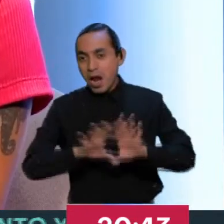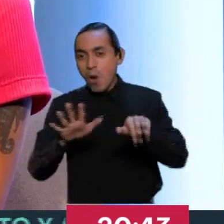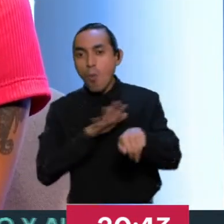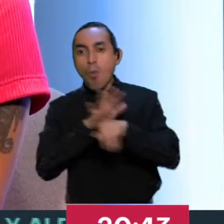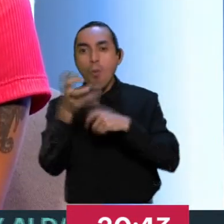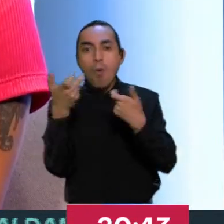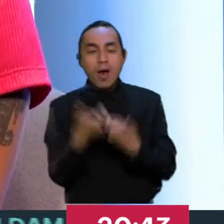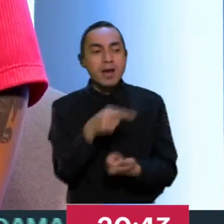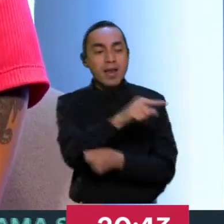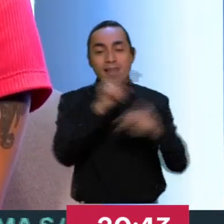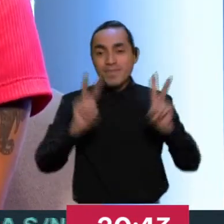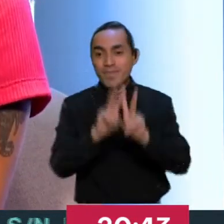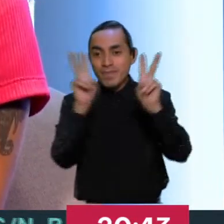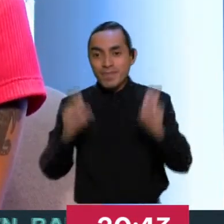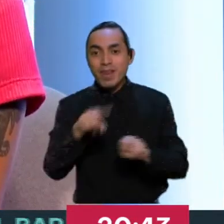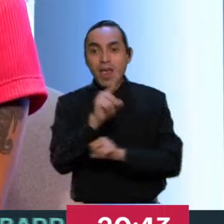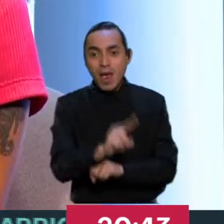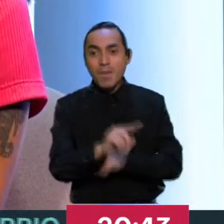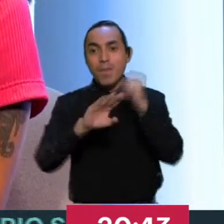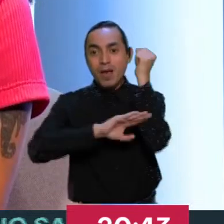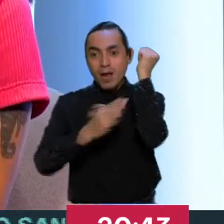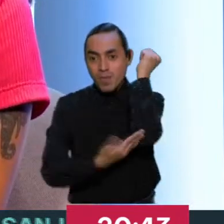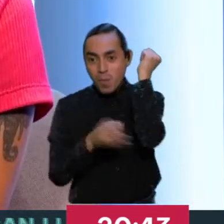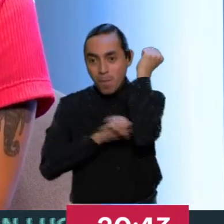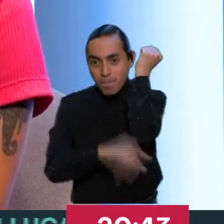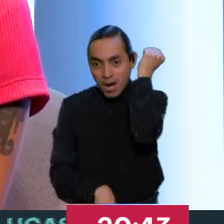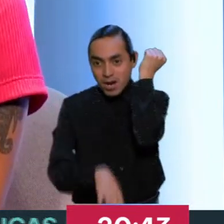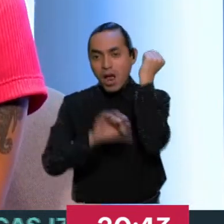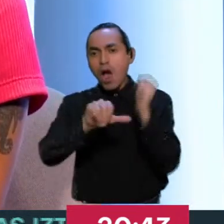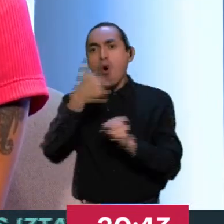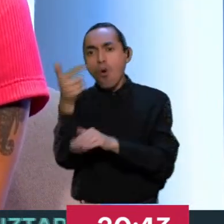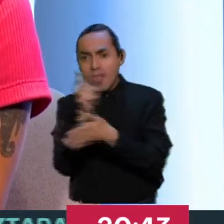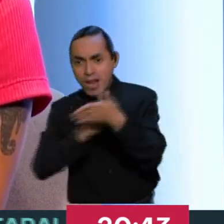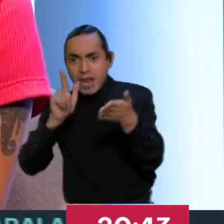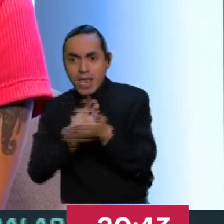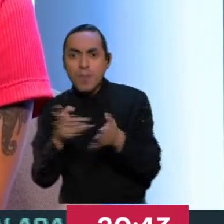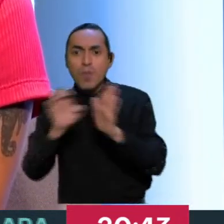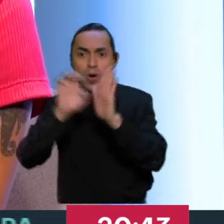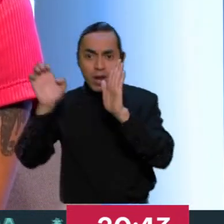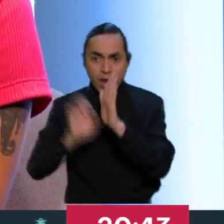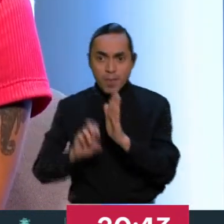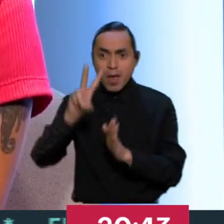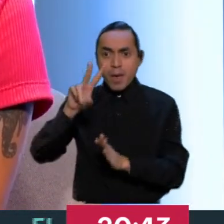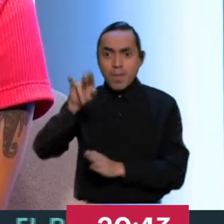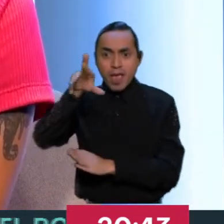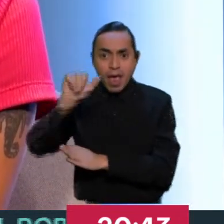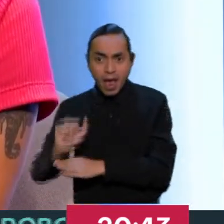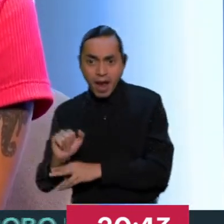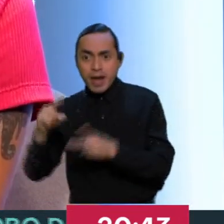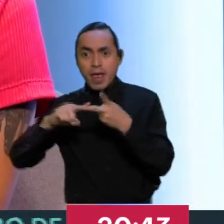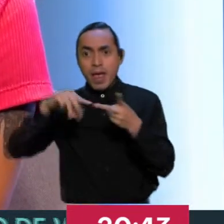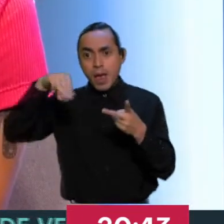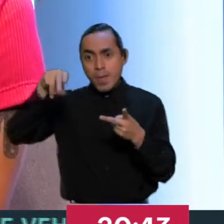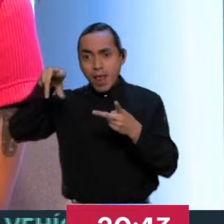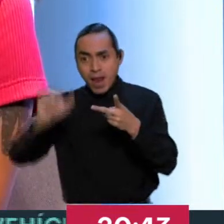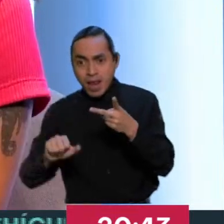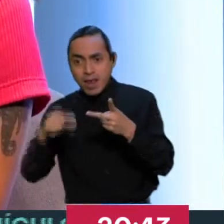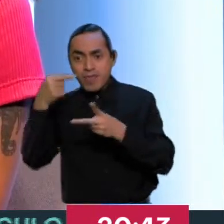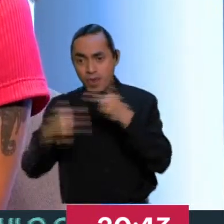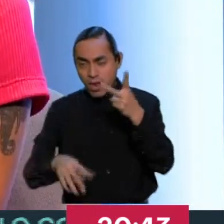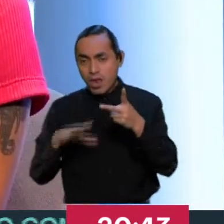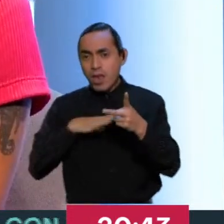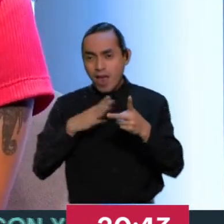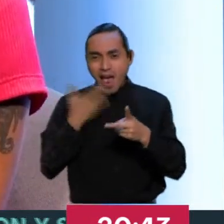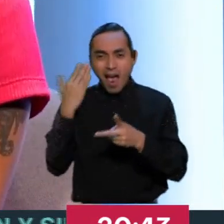que ver con la cuestión del aborto. Tenemos otras leyes como la cuestión de la ley vicaria, la ley Malena, que son las que están